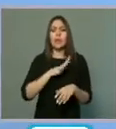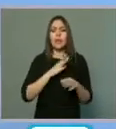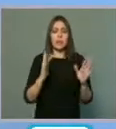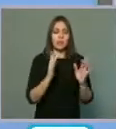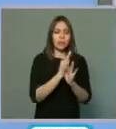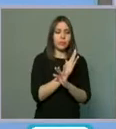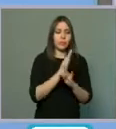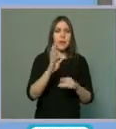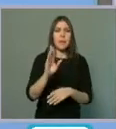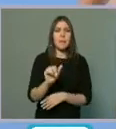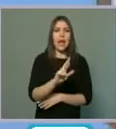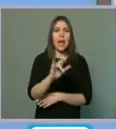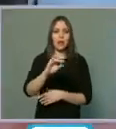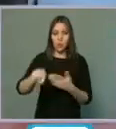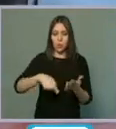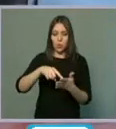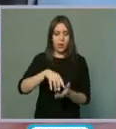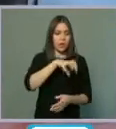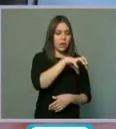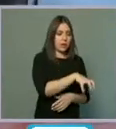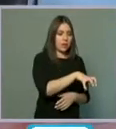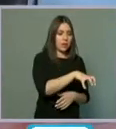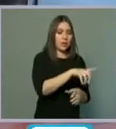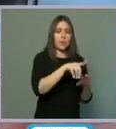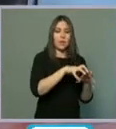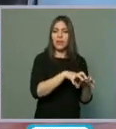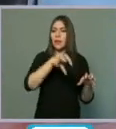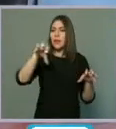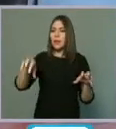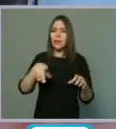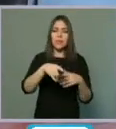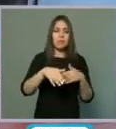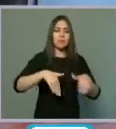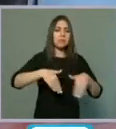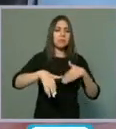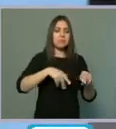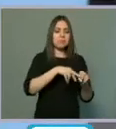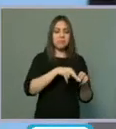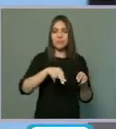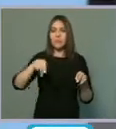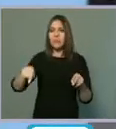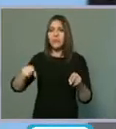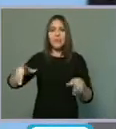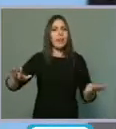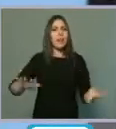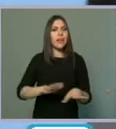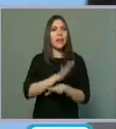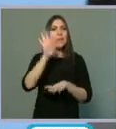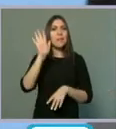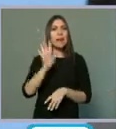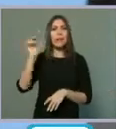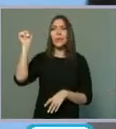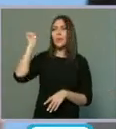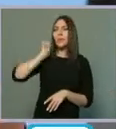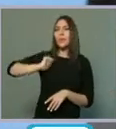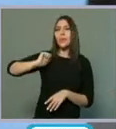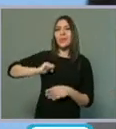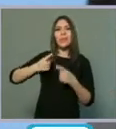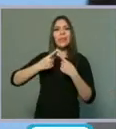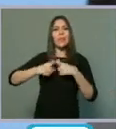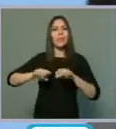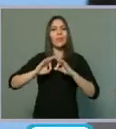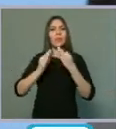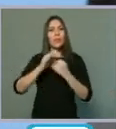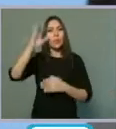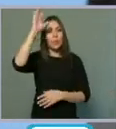época, cruzas en otro momento, en otra cultura. Es lo que justo nos decían hace rato, que nos explicaban un poquito, digo, que independientemente